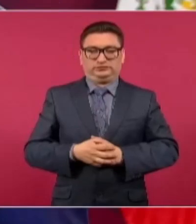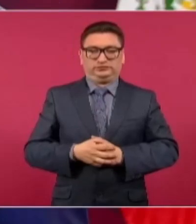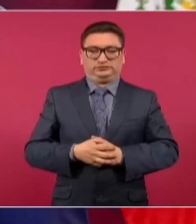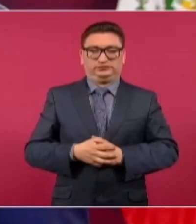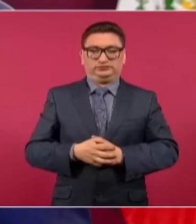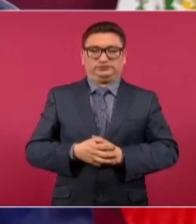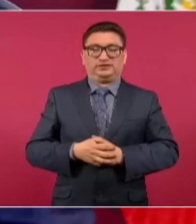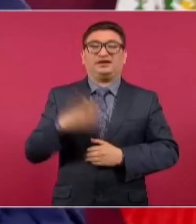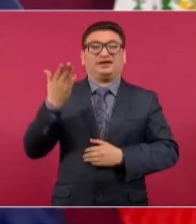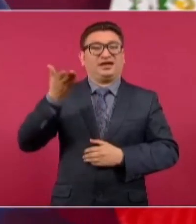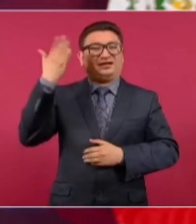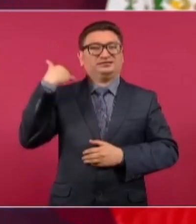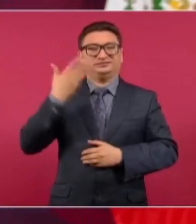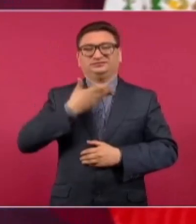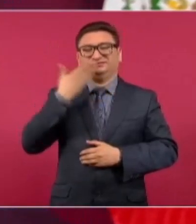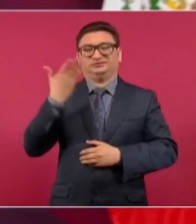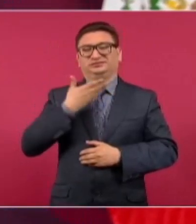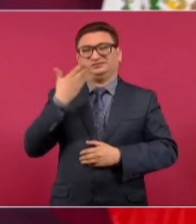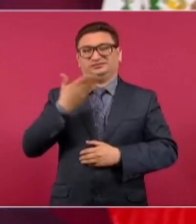Es que antes era